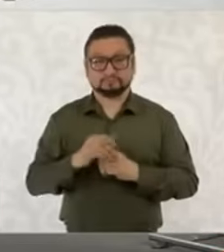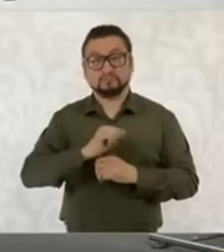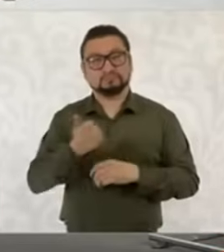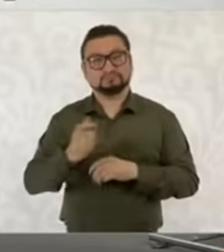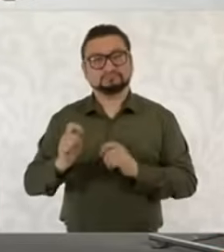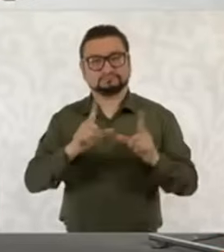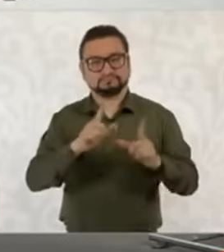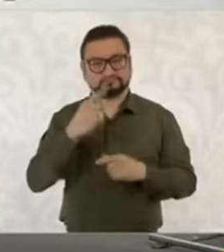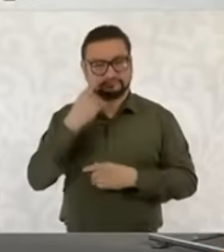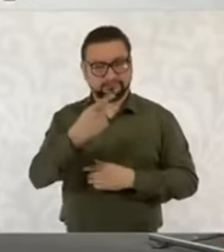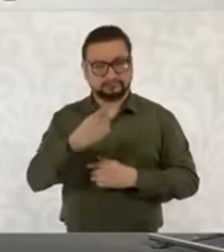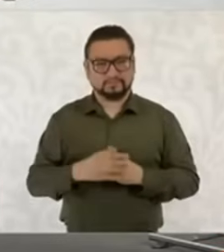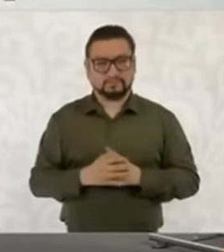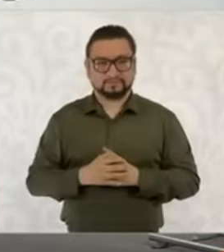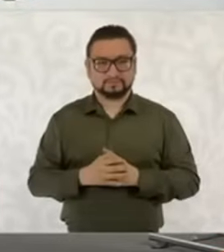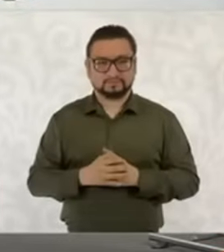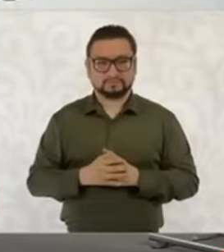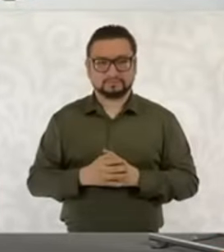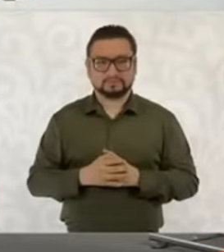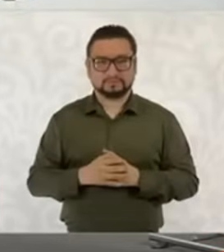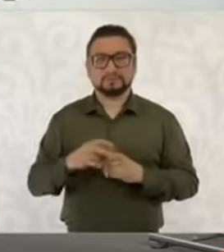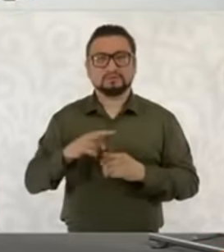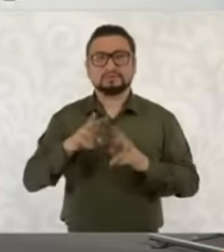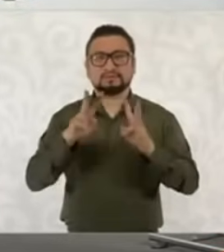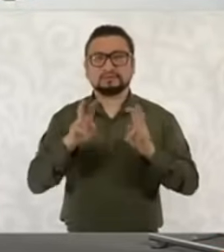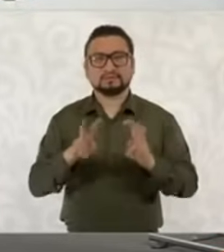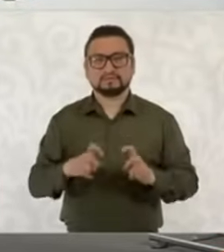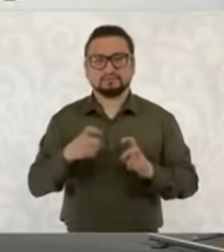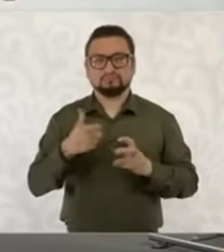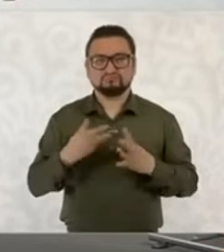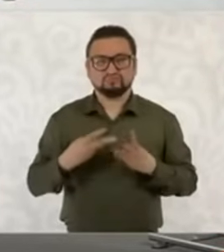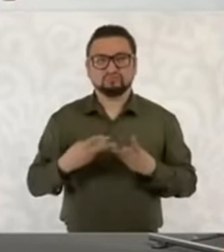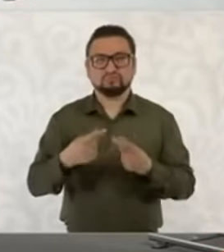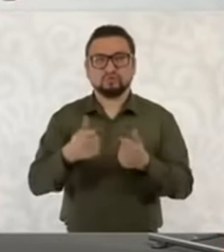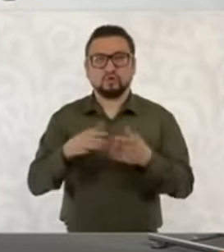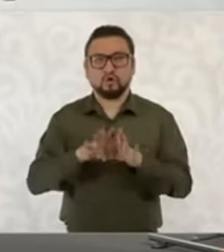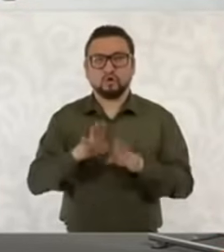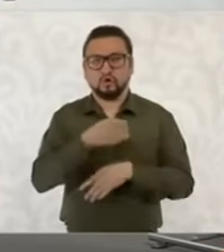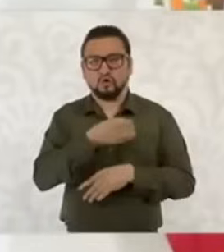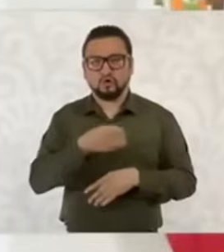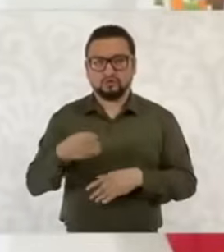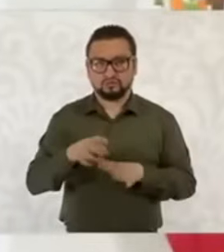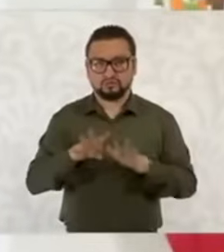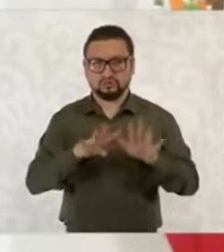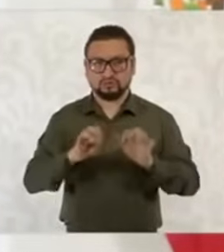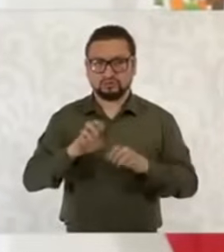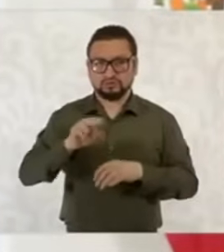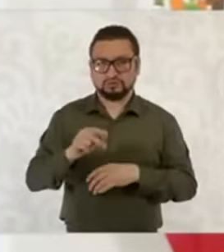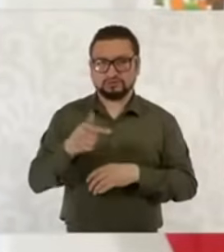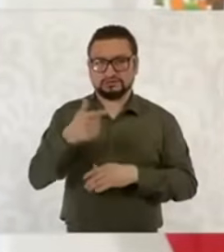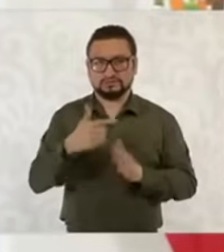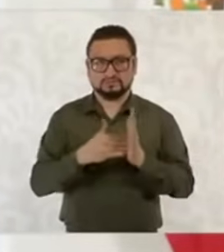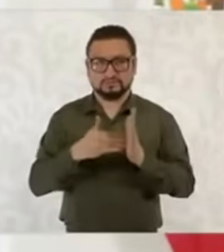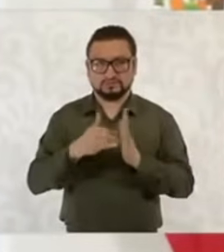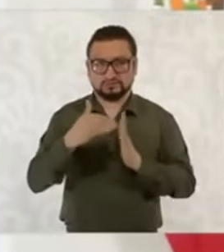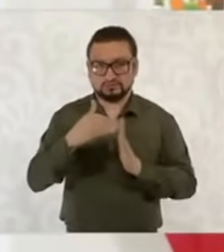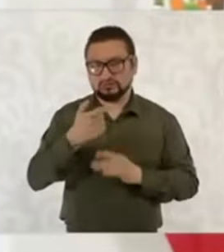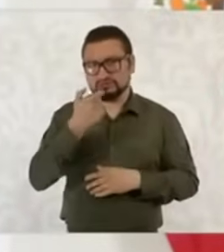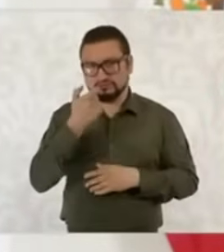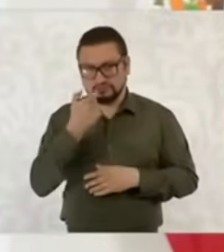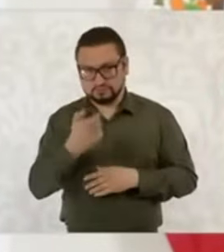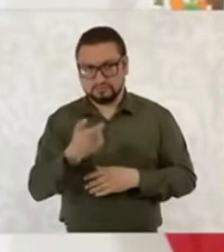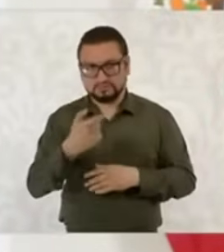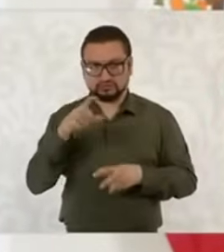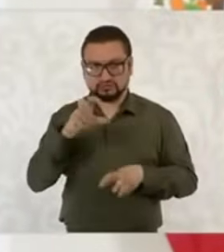Aquí aterrizamos más los rubros de gasto, cómo se distribuyen estos 987,000 millones de pesos